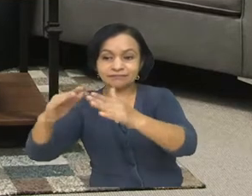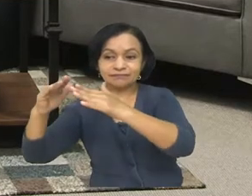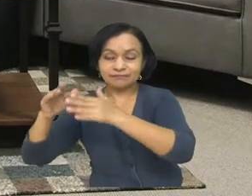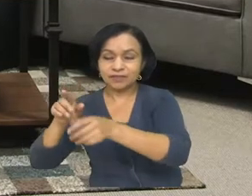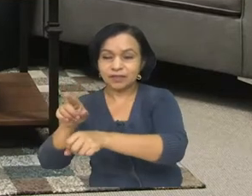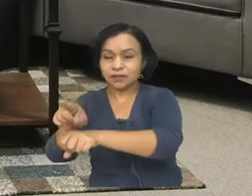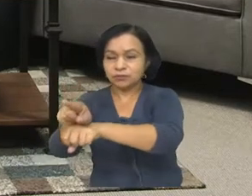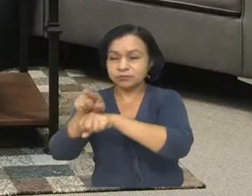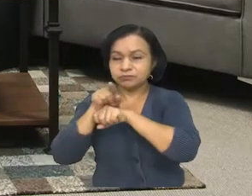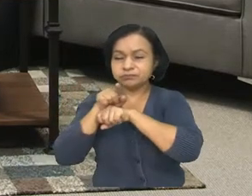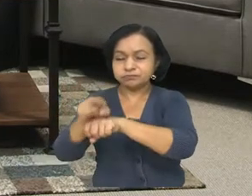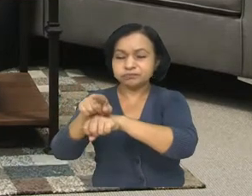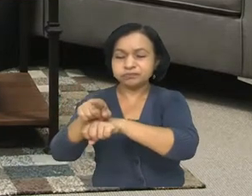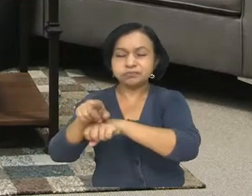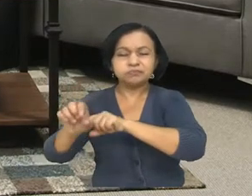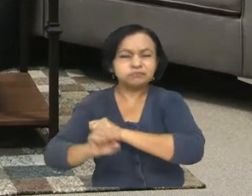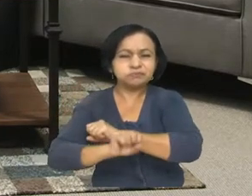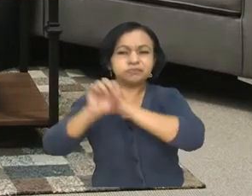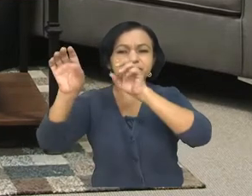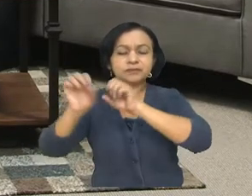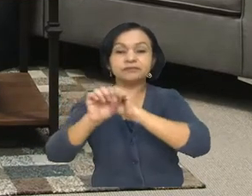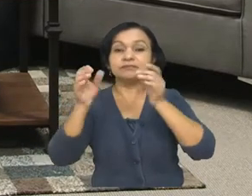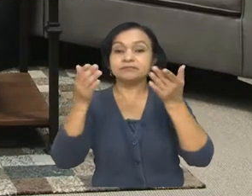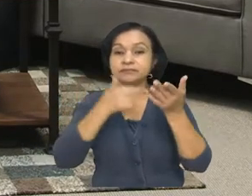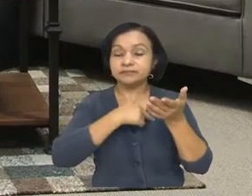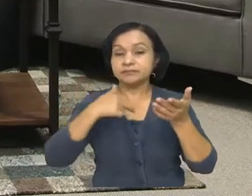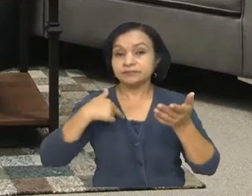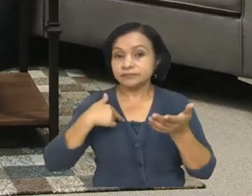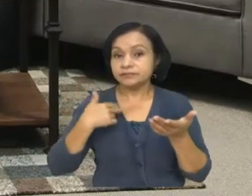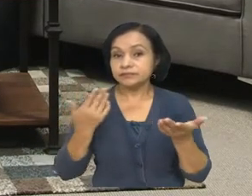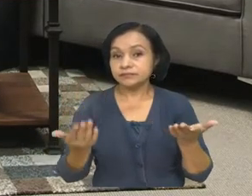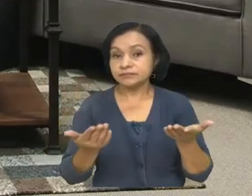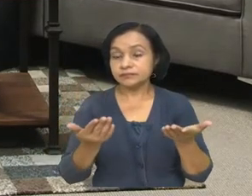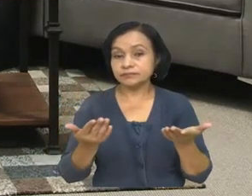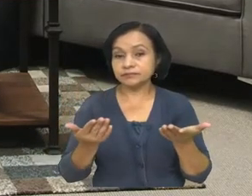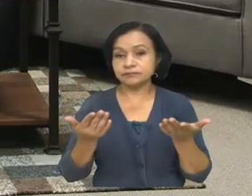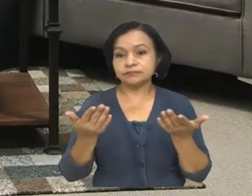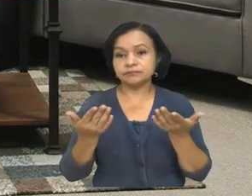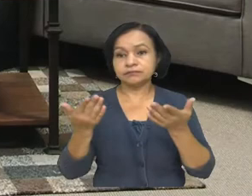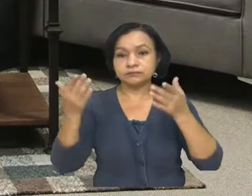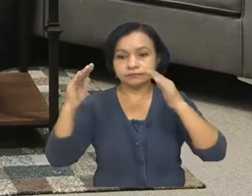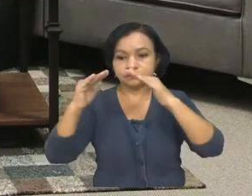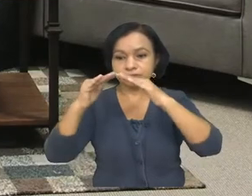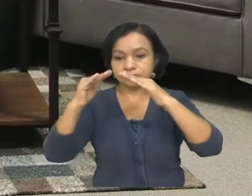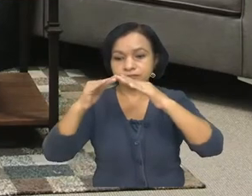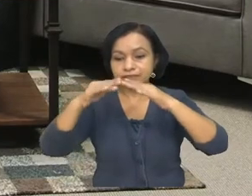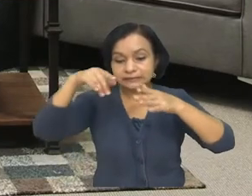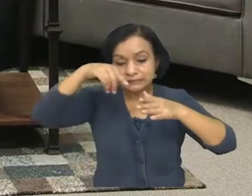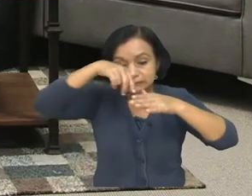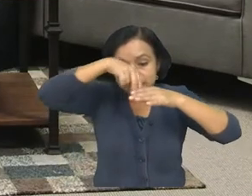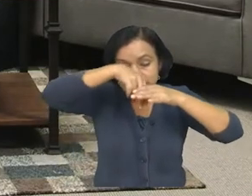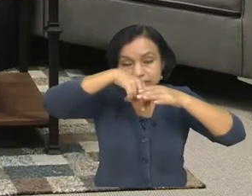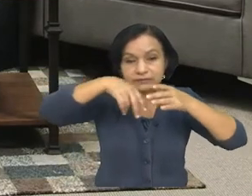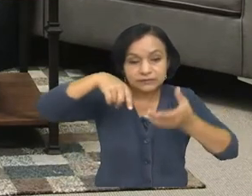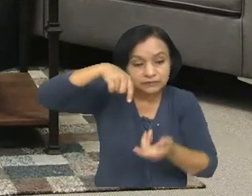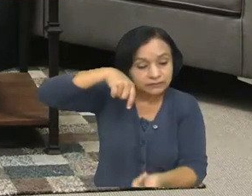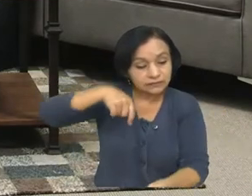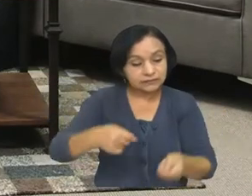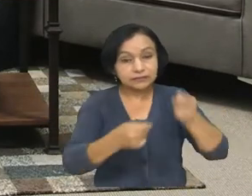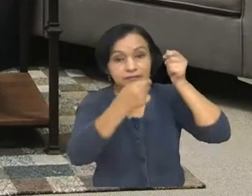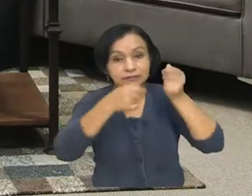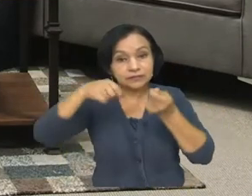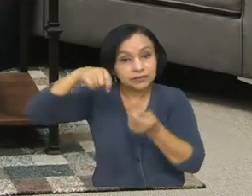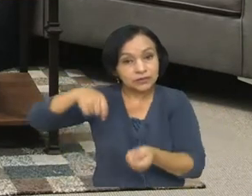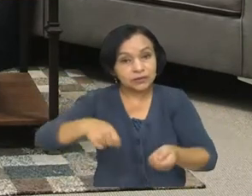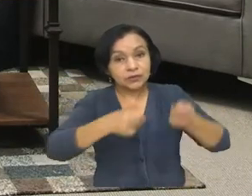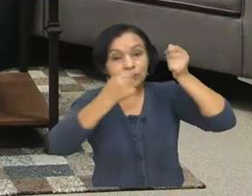tanquetas que llegó la guardia. Uh-huh. Entonces tuvimos que construir hueco en cada una de las casas para hacerlo como se hacía mucho